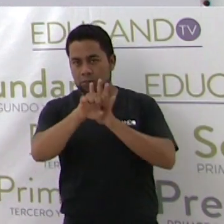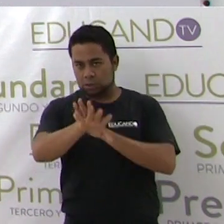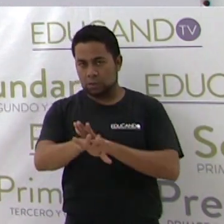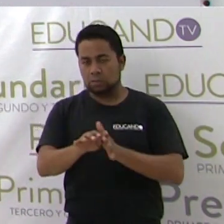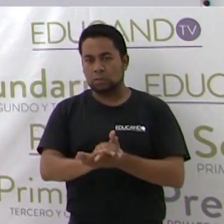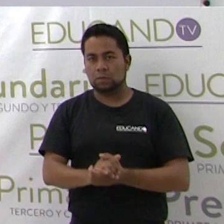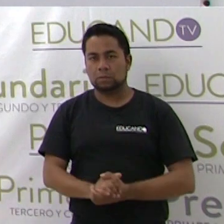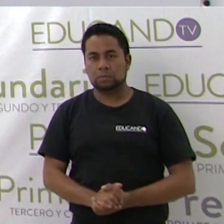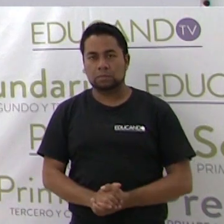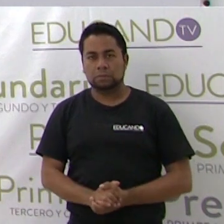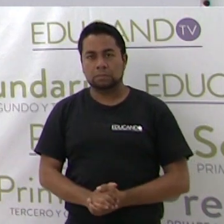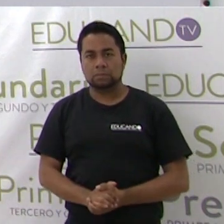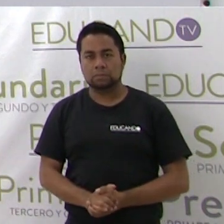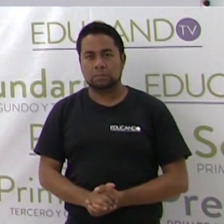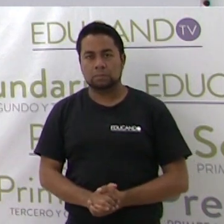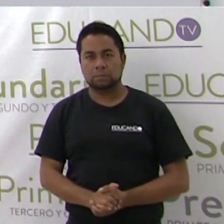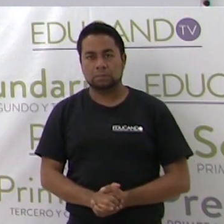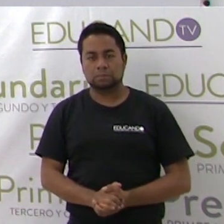bien,